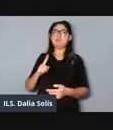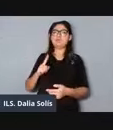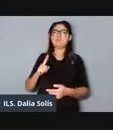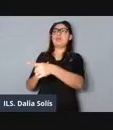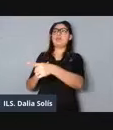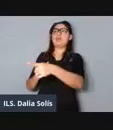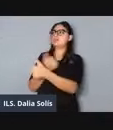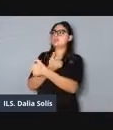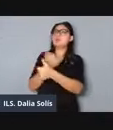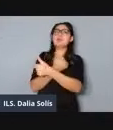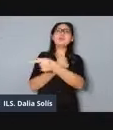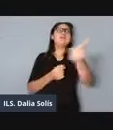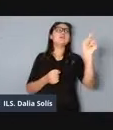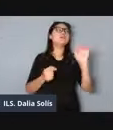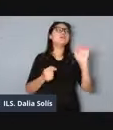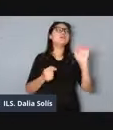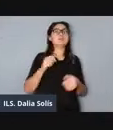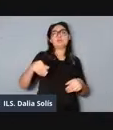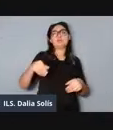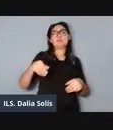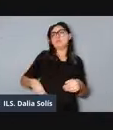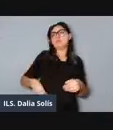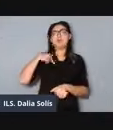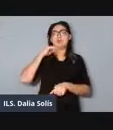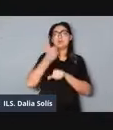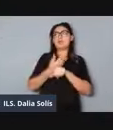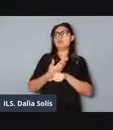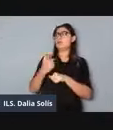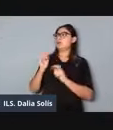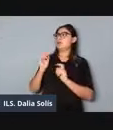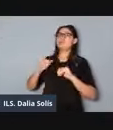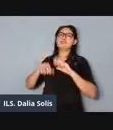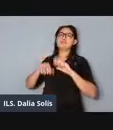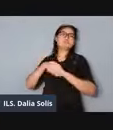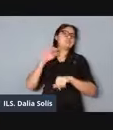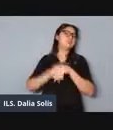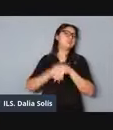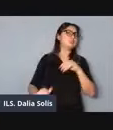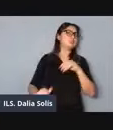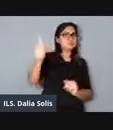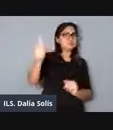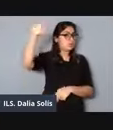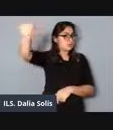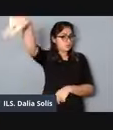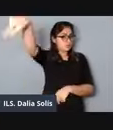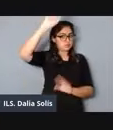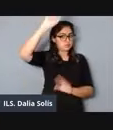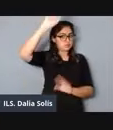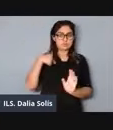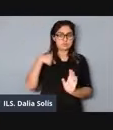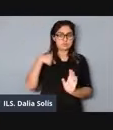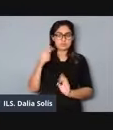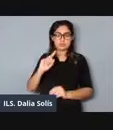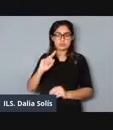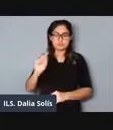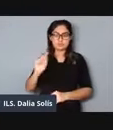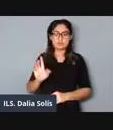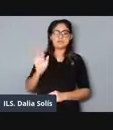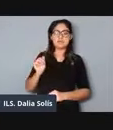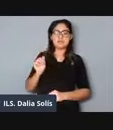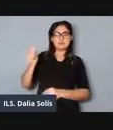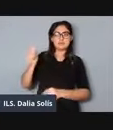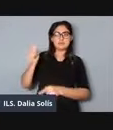de esa responsabilidad para que otro asuma el problema. Supongamos